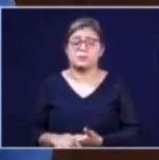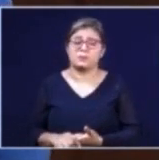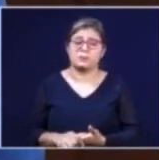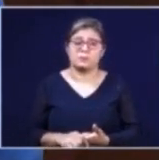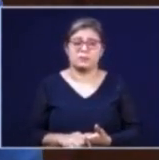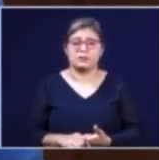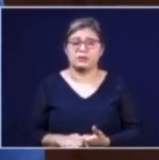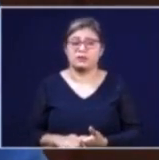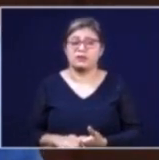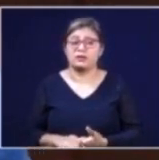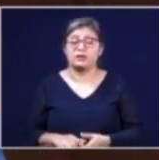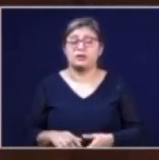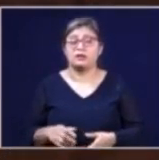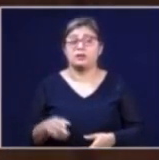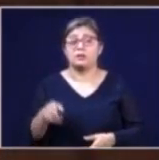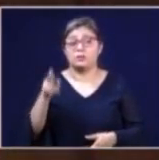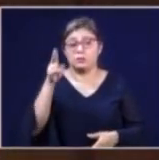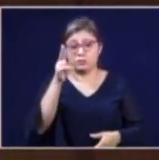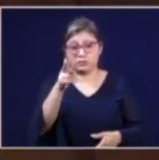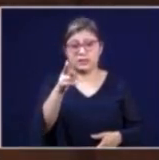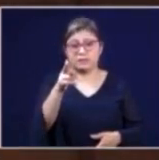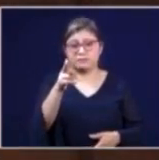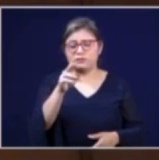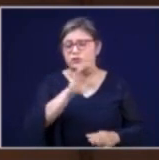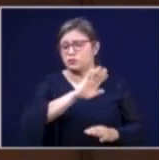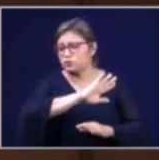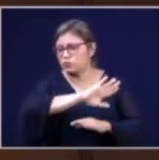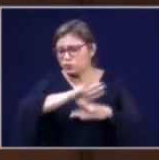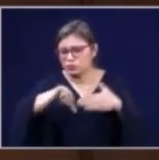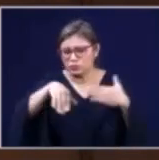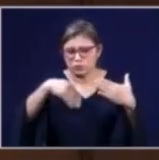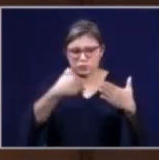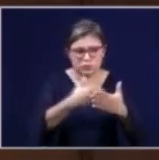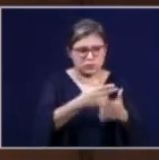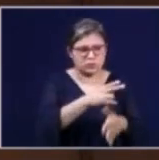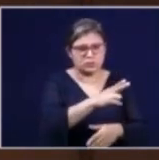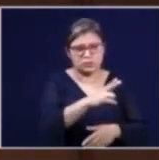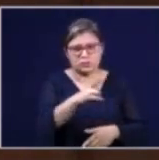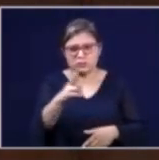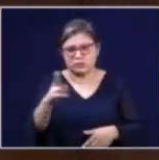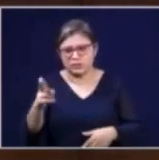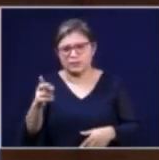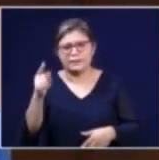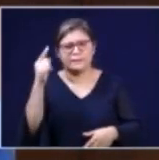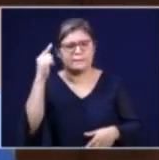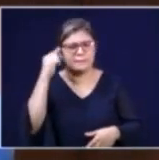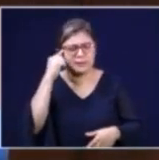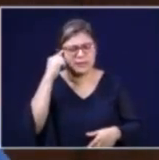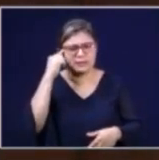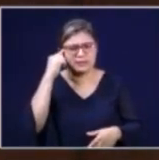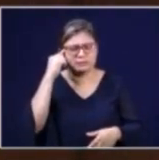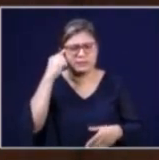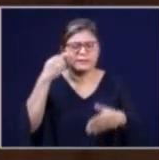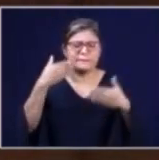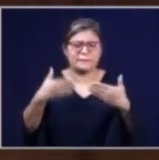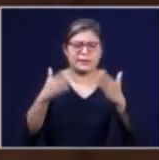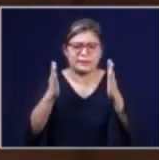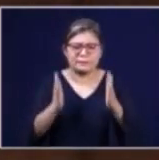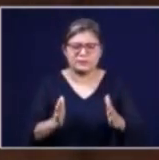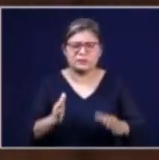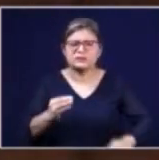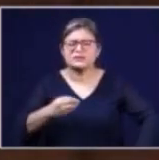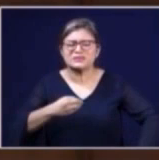Y ahí es donde usted tiene que meter sus zapatos, todos, hombres y mujeres. Porque el pueblo está sufriendo, no porque yo lo